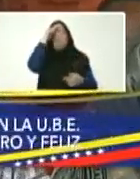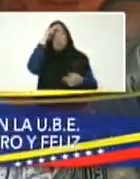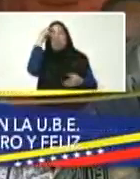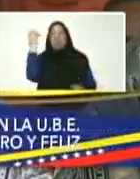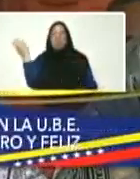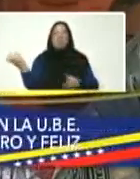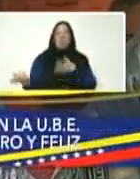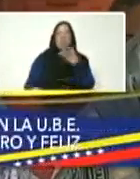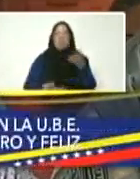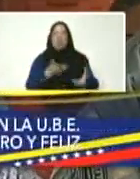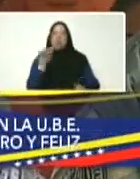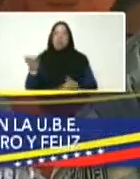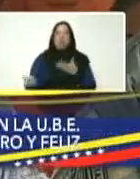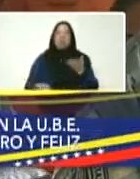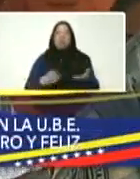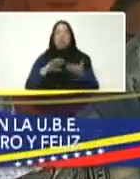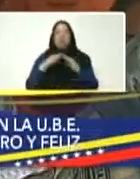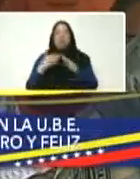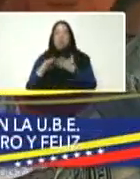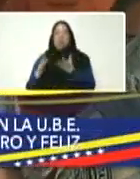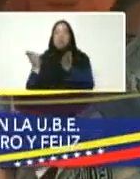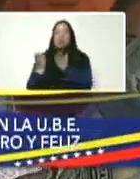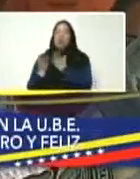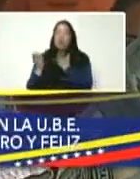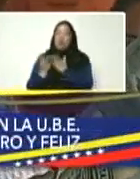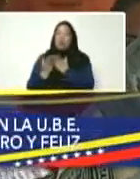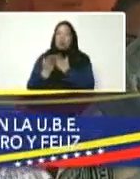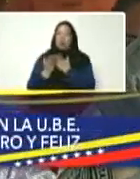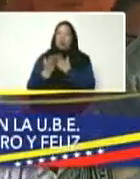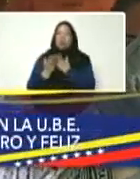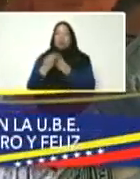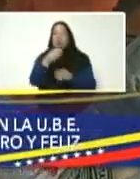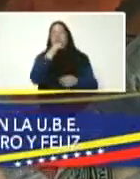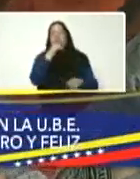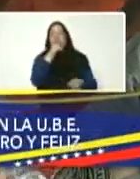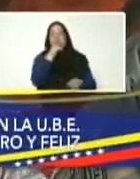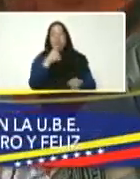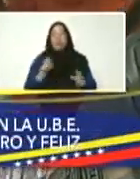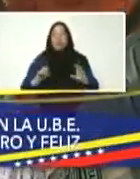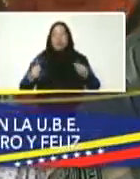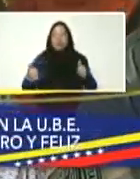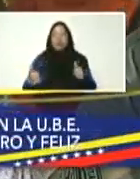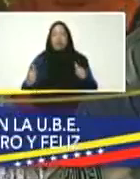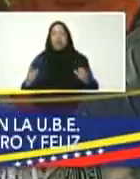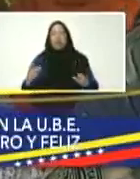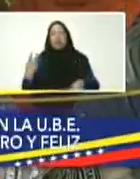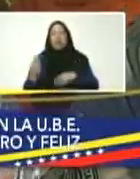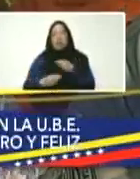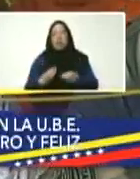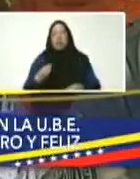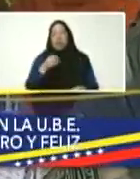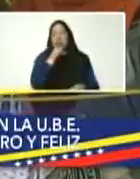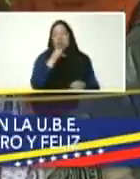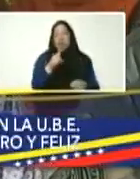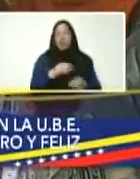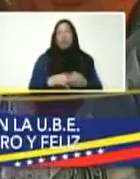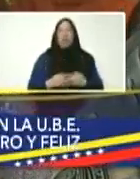patria, a toda la comunidad escolar que se ha unido en torno a la escuela para renacer la esperanza, para renacer